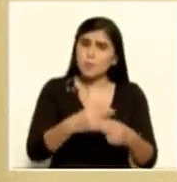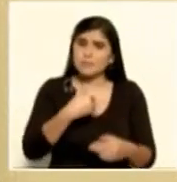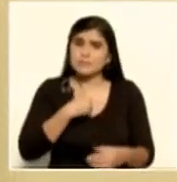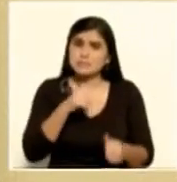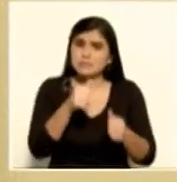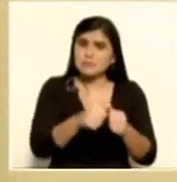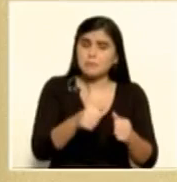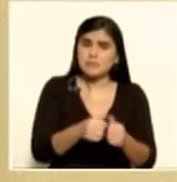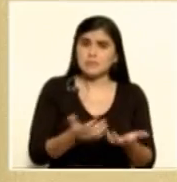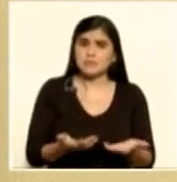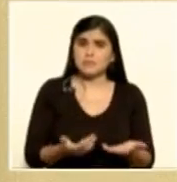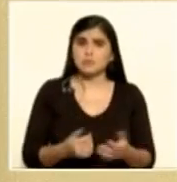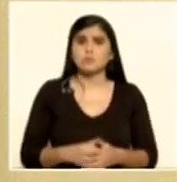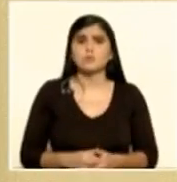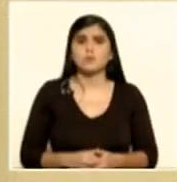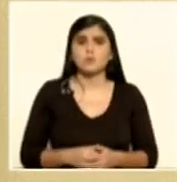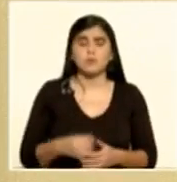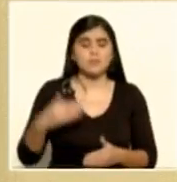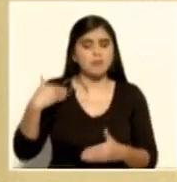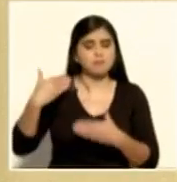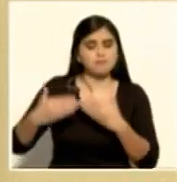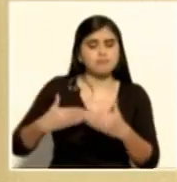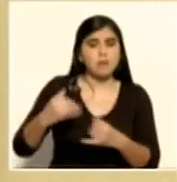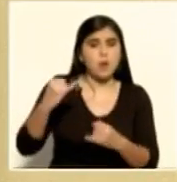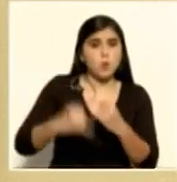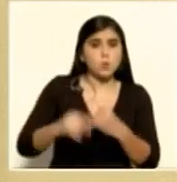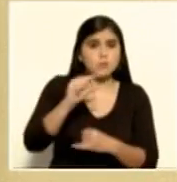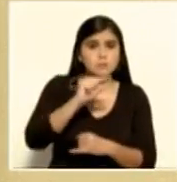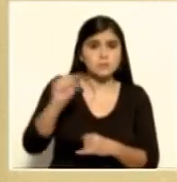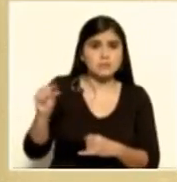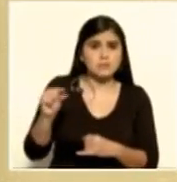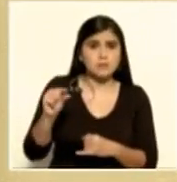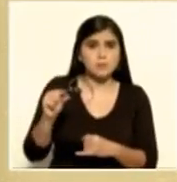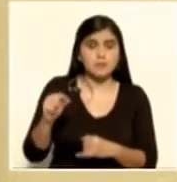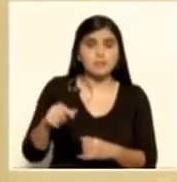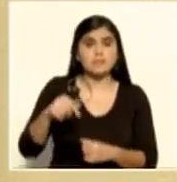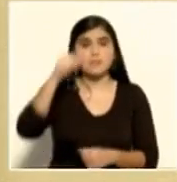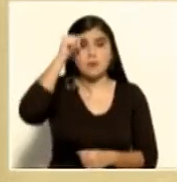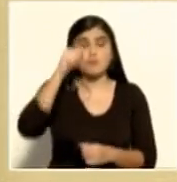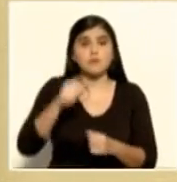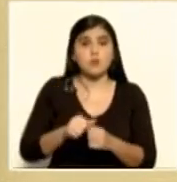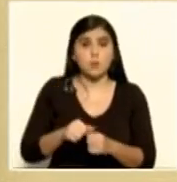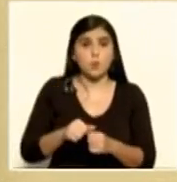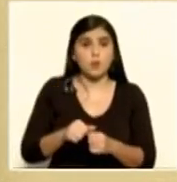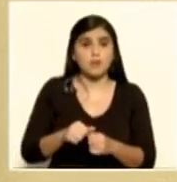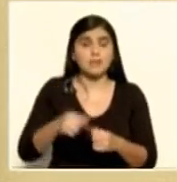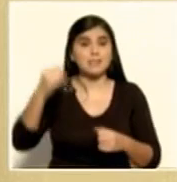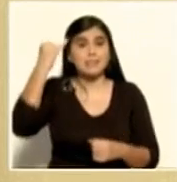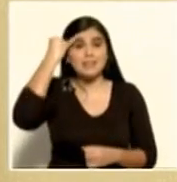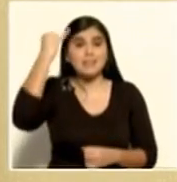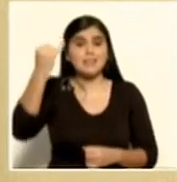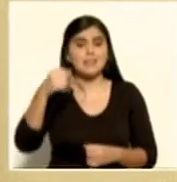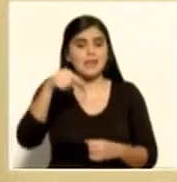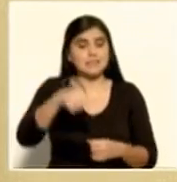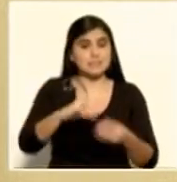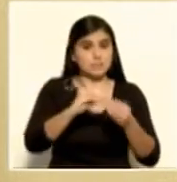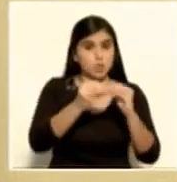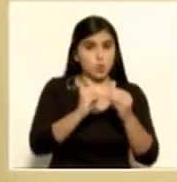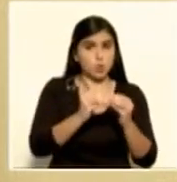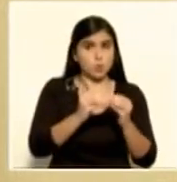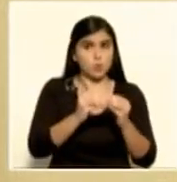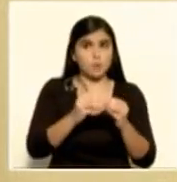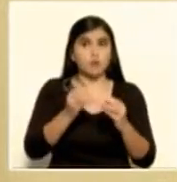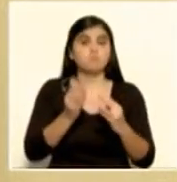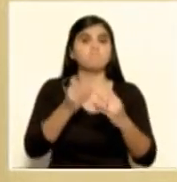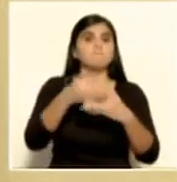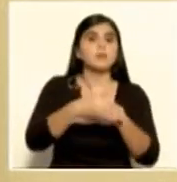estado entre nosotros en las últimas semanas, y recuerden que la consigna es tratar de llevar esa cifra a lo menos posible. Por eso